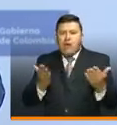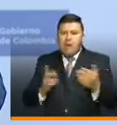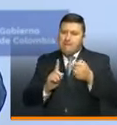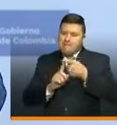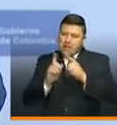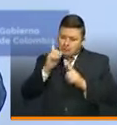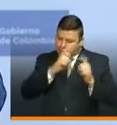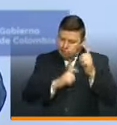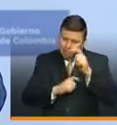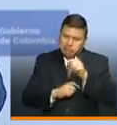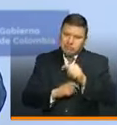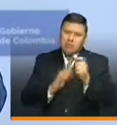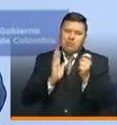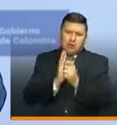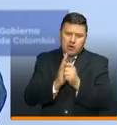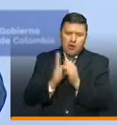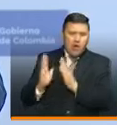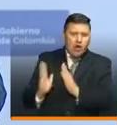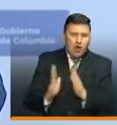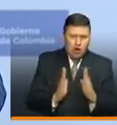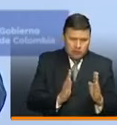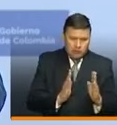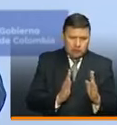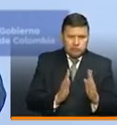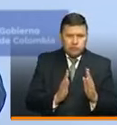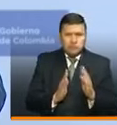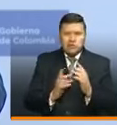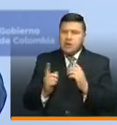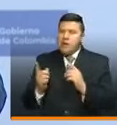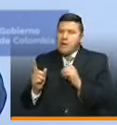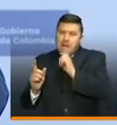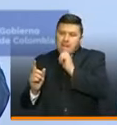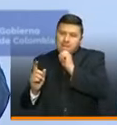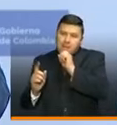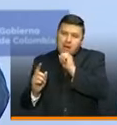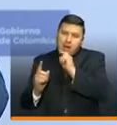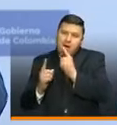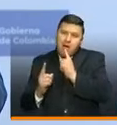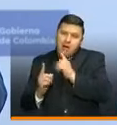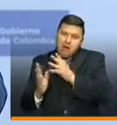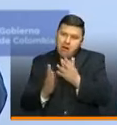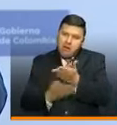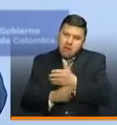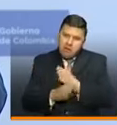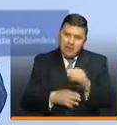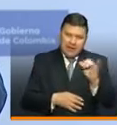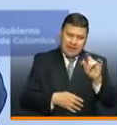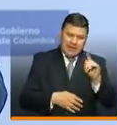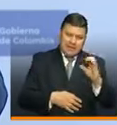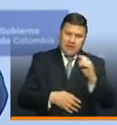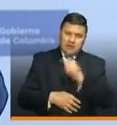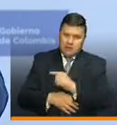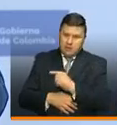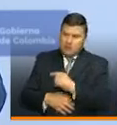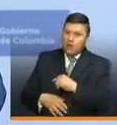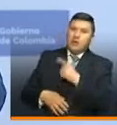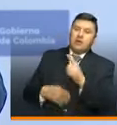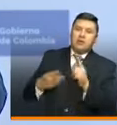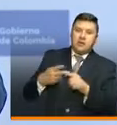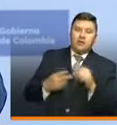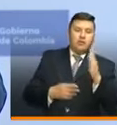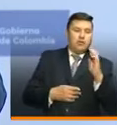primeras reflexiones al respecto. El orden en el que vamos a ir recibiendo las intervenciones son, primero compartirá Jessica Falleta, a continuación